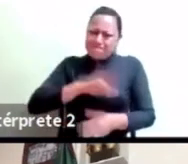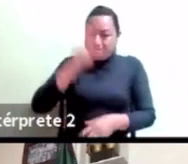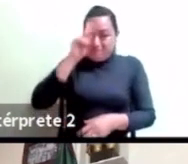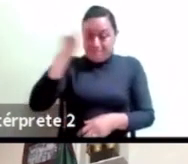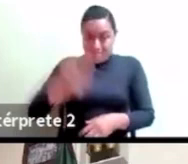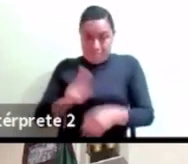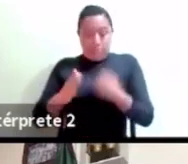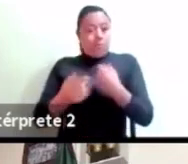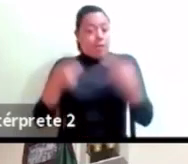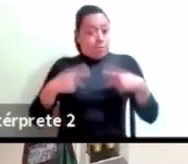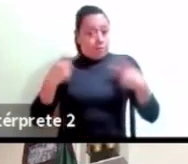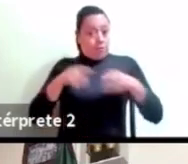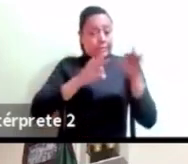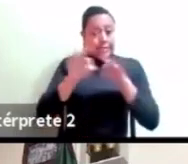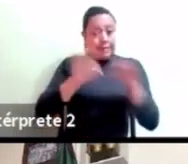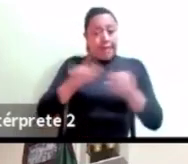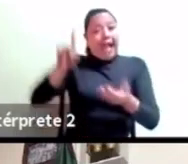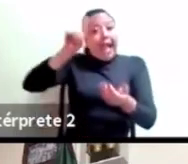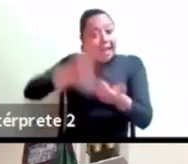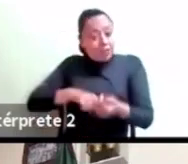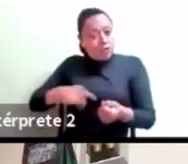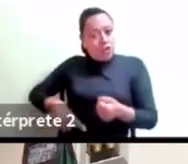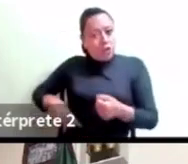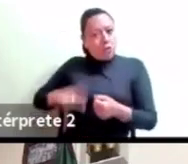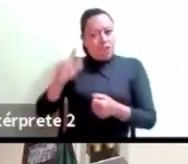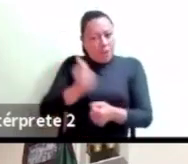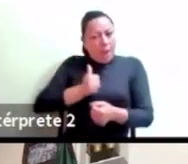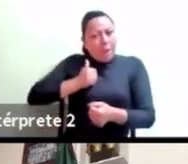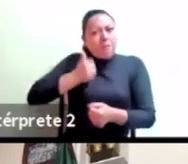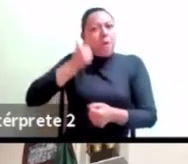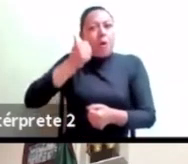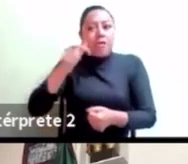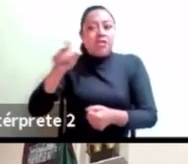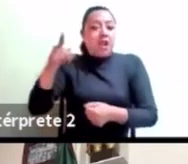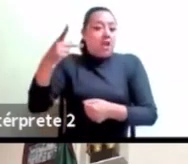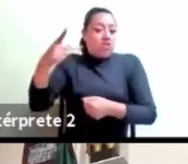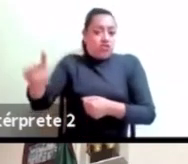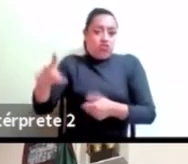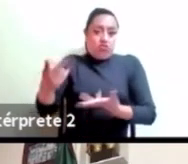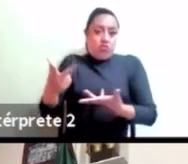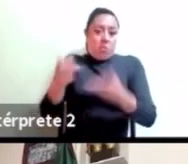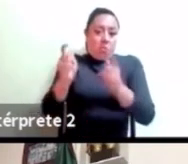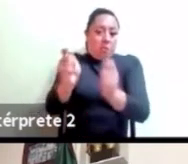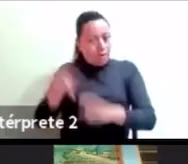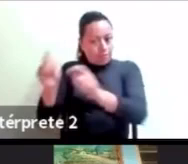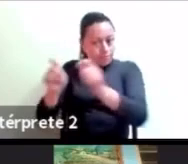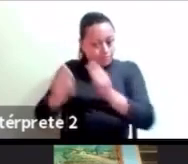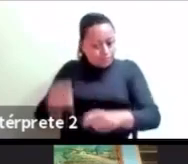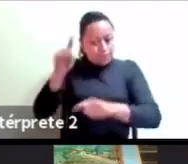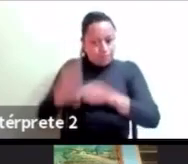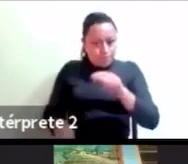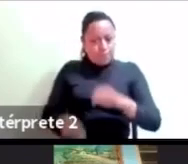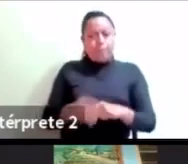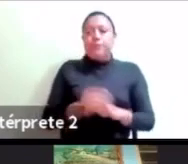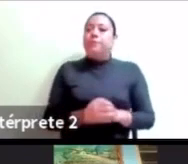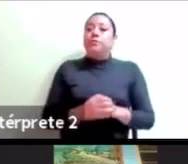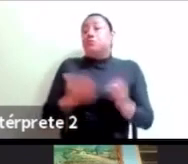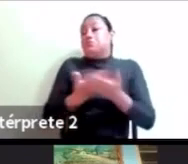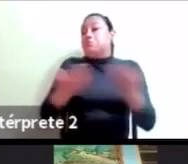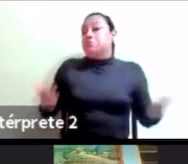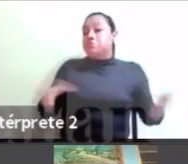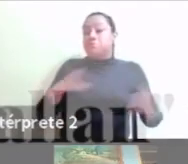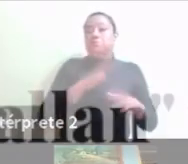para vacunarse a ellos y sus familiares por encima del bienestar general hemos encontrado en medios de